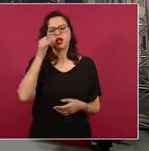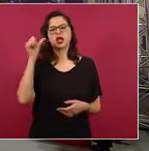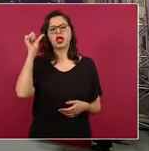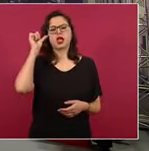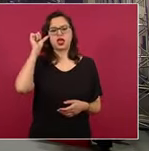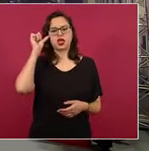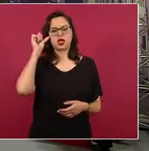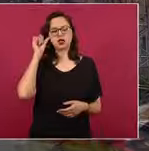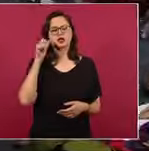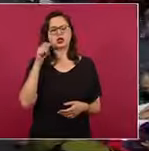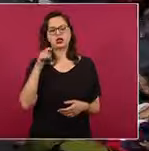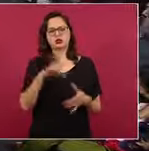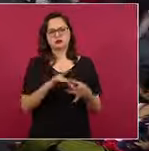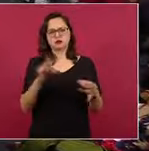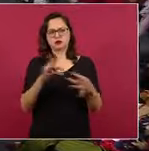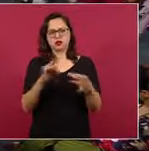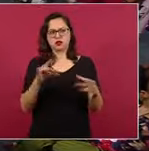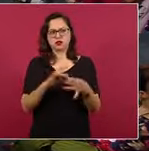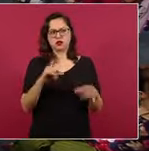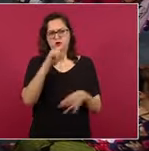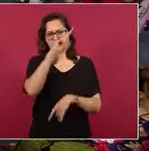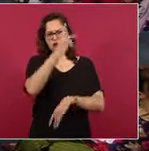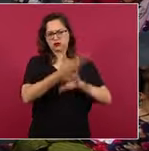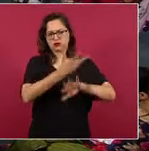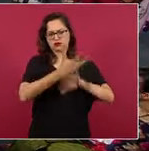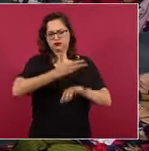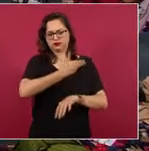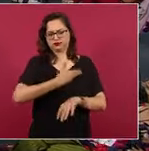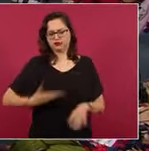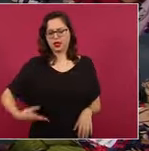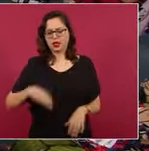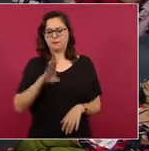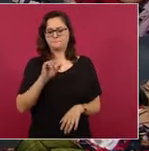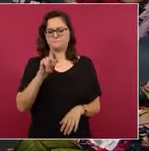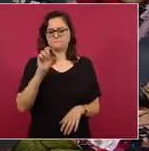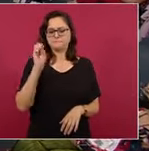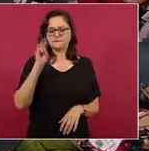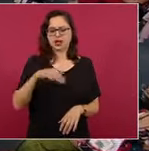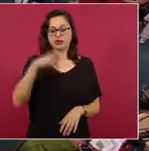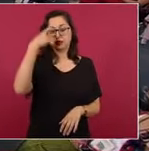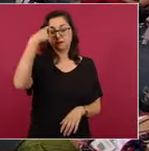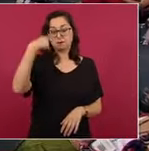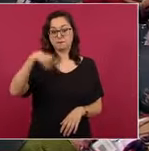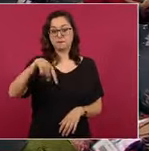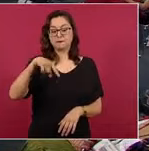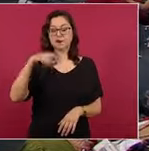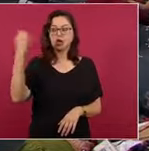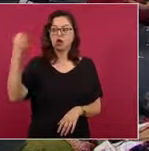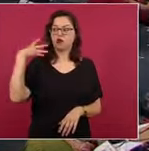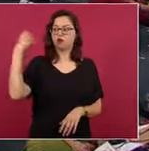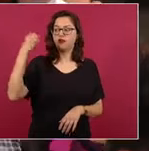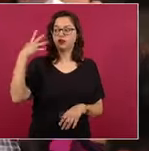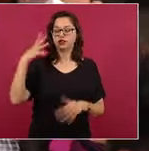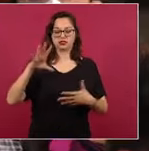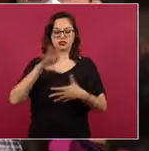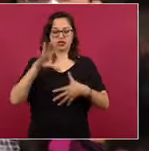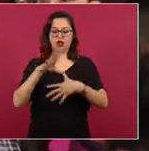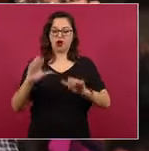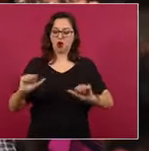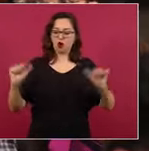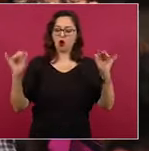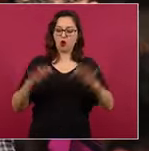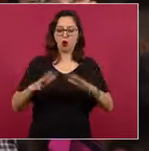presidente de Estados Unidos, Joe Biden, en torno a incluir a todas las naciones de América, por supuesto el Caribe. Ayer mismo un funcionario de Estados Unidos